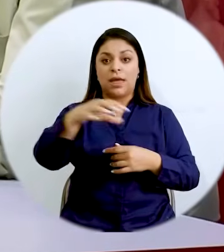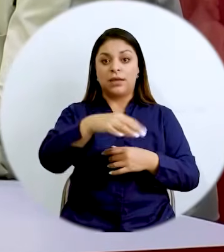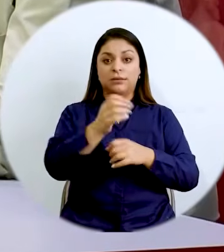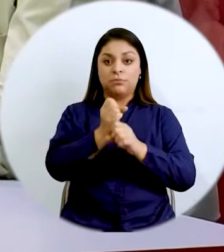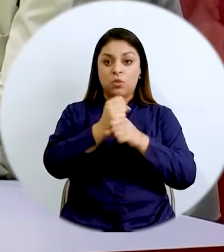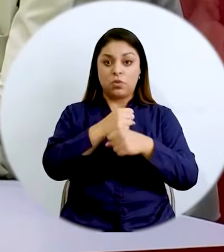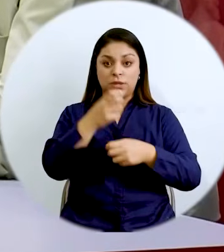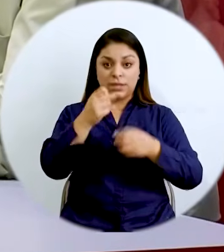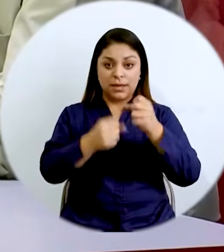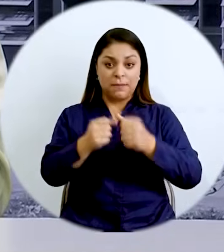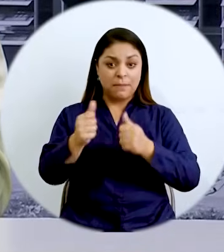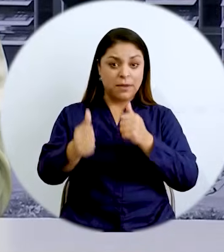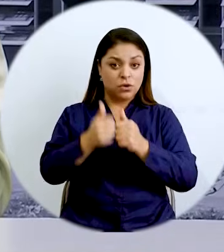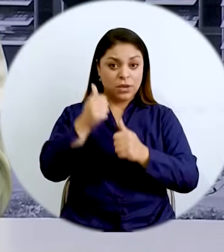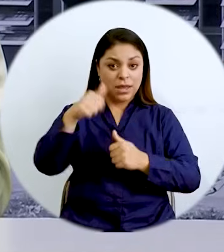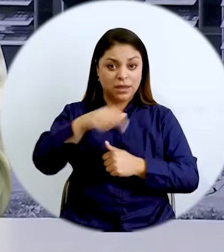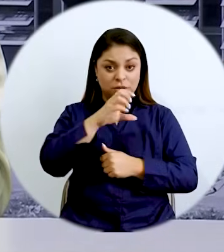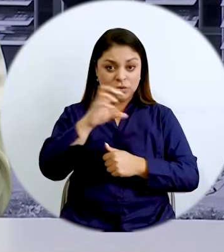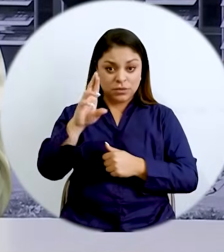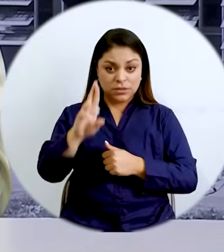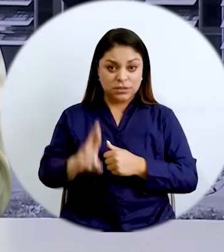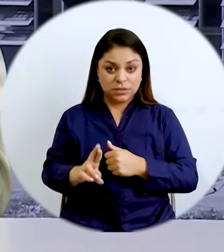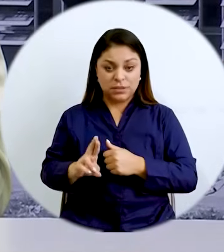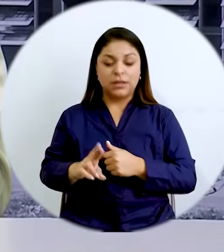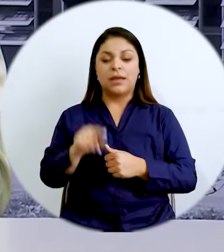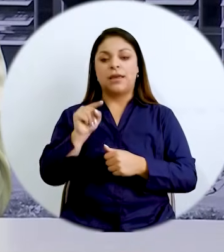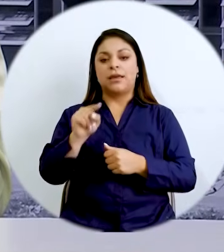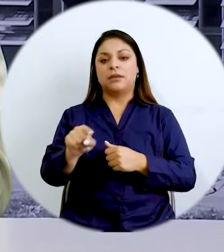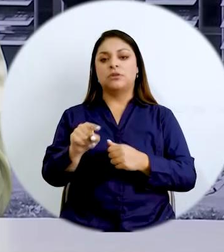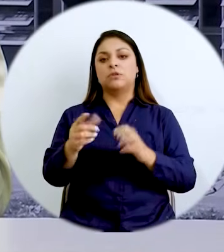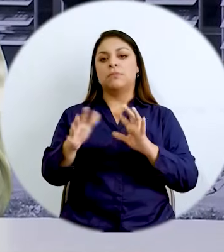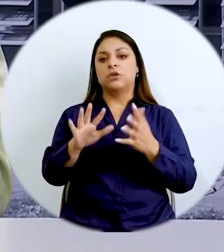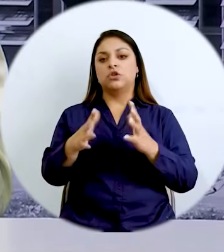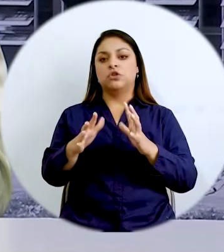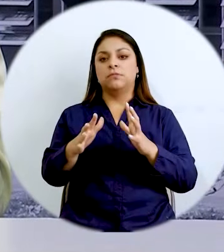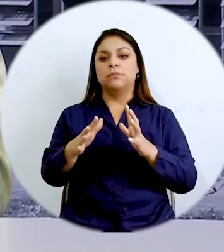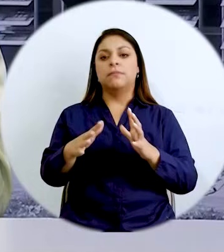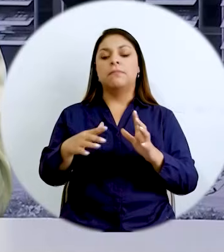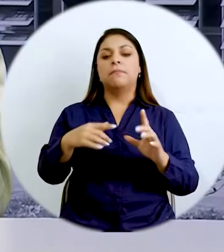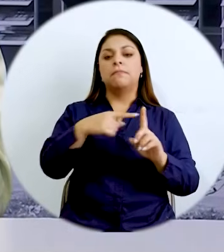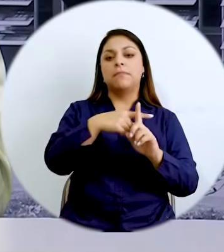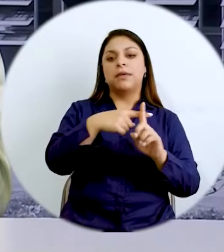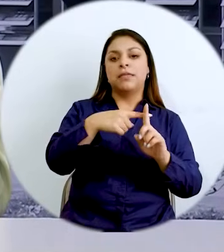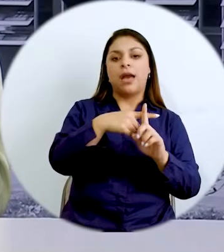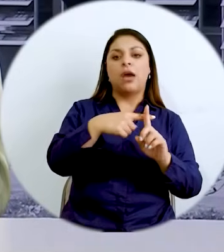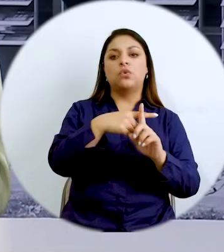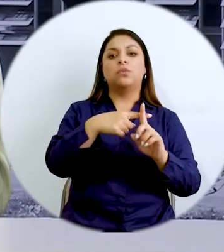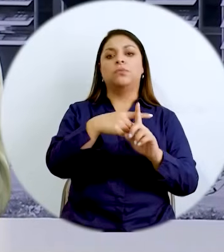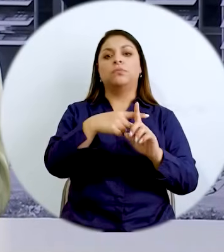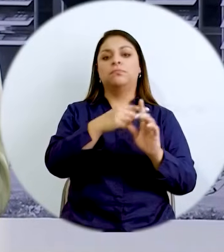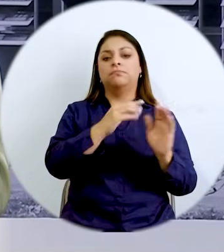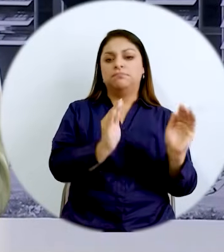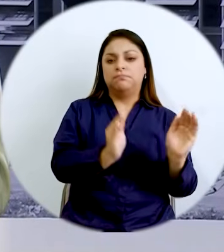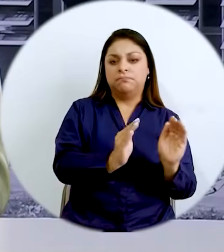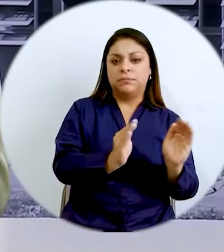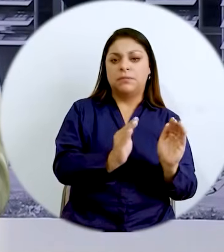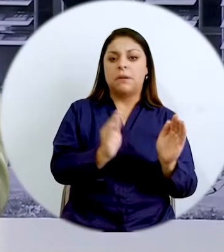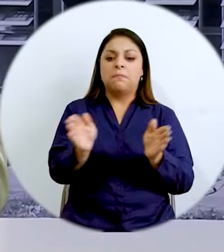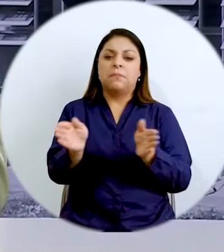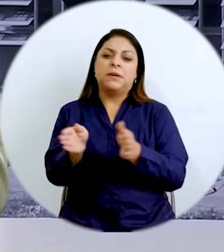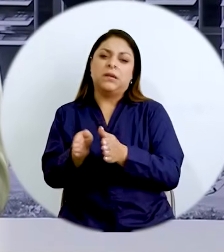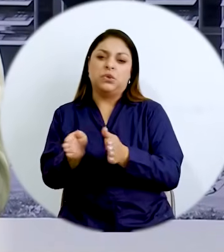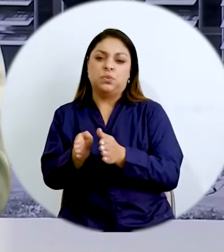Costa Rica, en su mayoría, son lo que diríamos de mediano a pequeño, digamos, de mediano a pequeño tamaño, ¿verdad? O sea, son